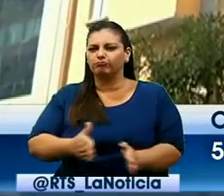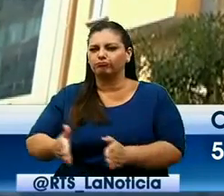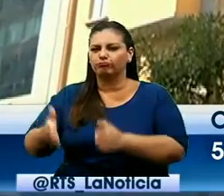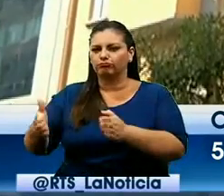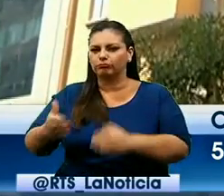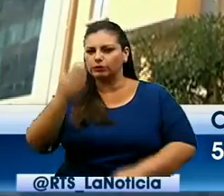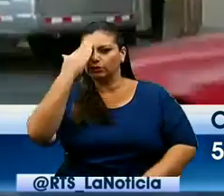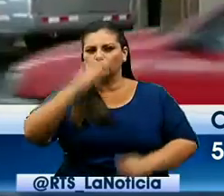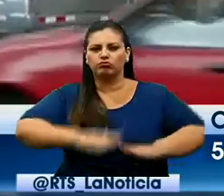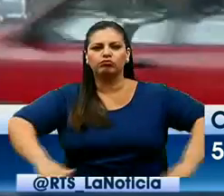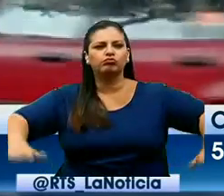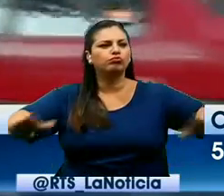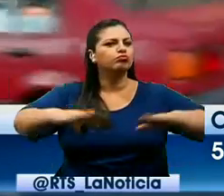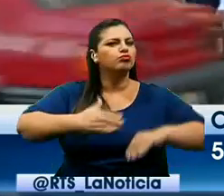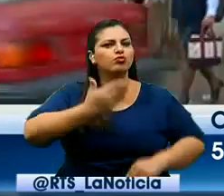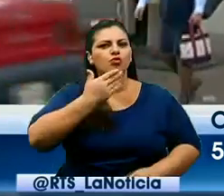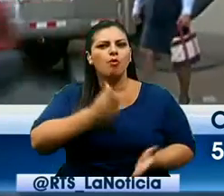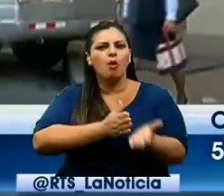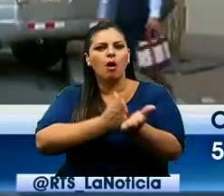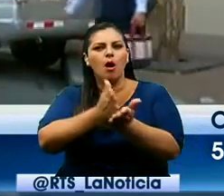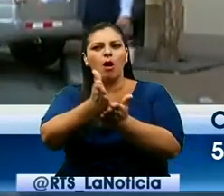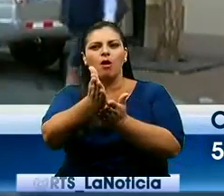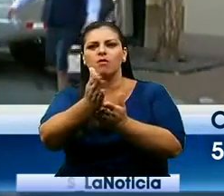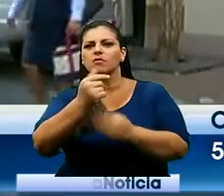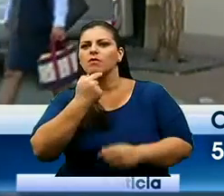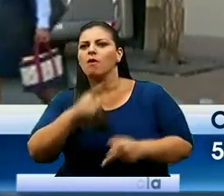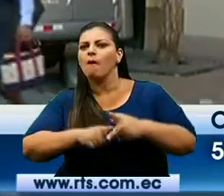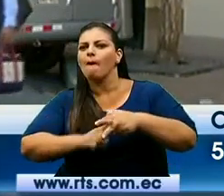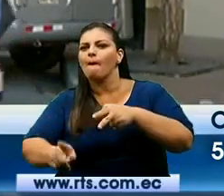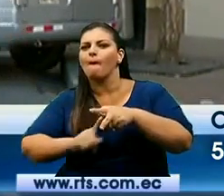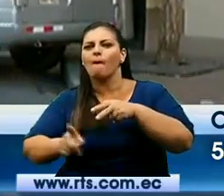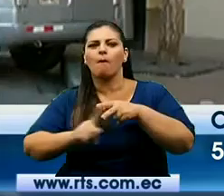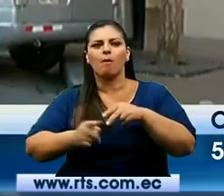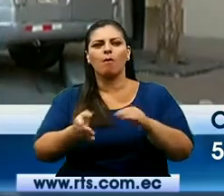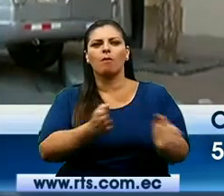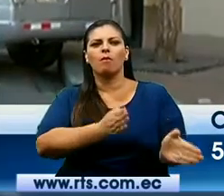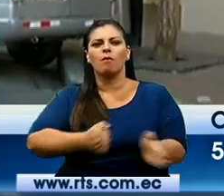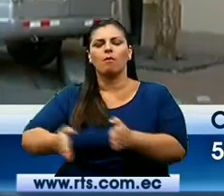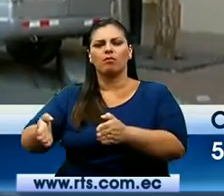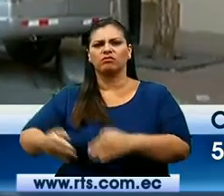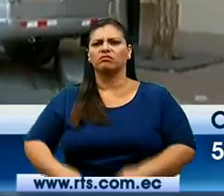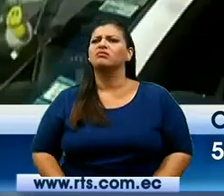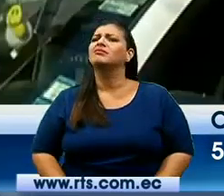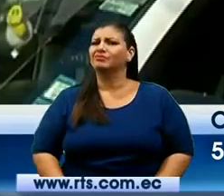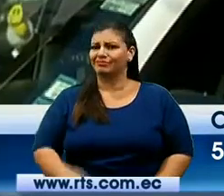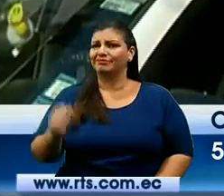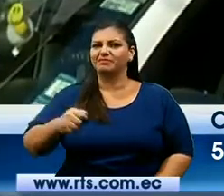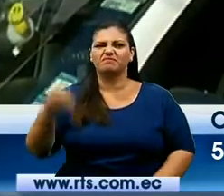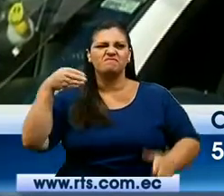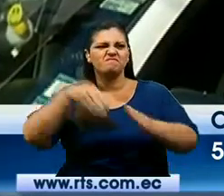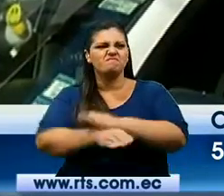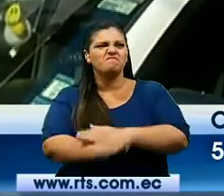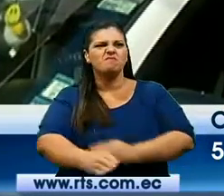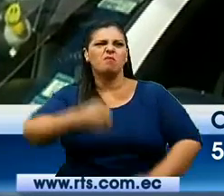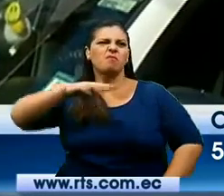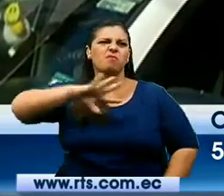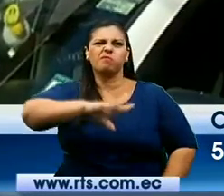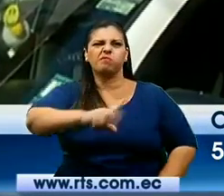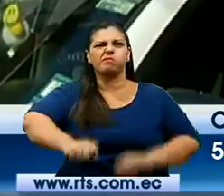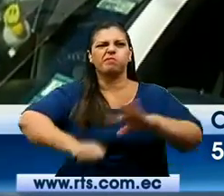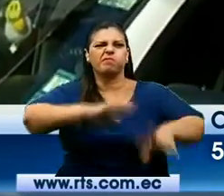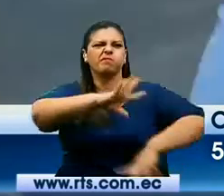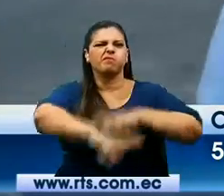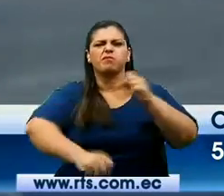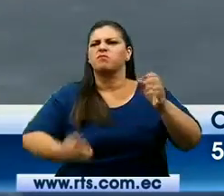la zona, acceso y ruta de escape. Porque parece que fue rápido eso. Apretaron el botón de pánico y vinieron seguidito la